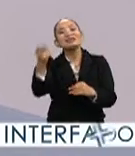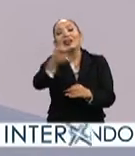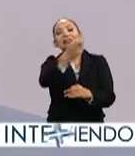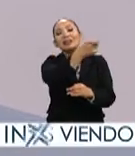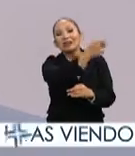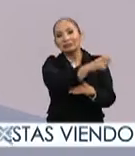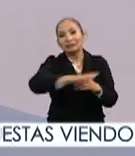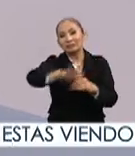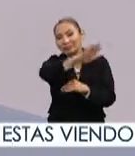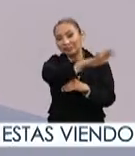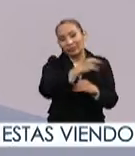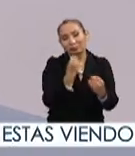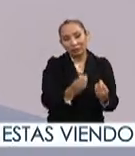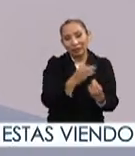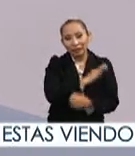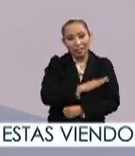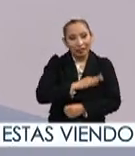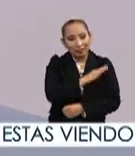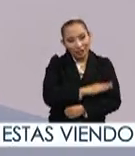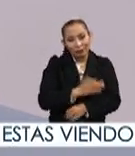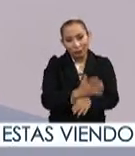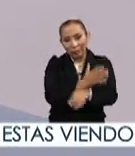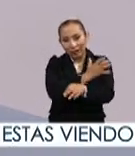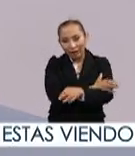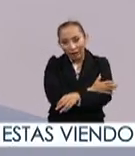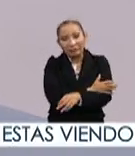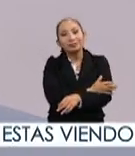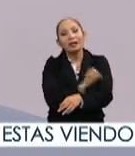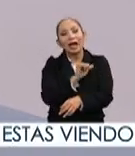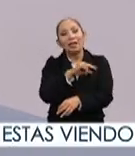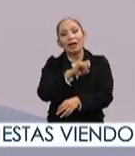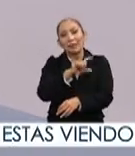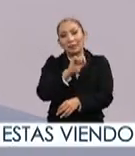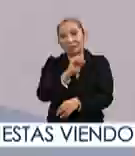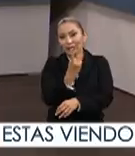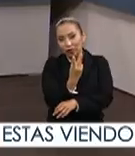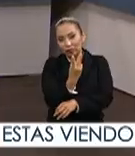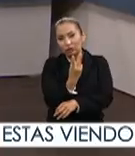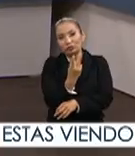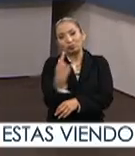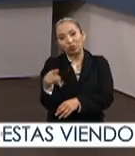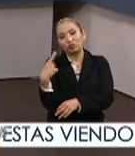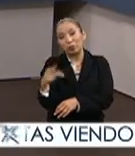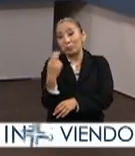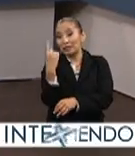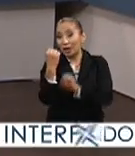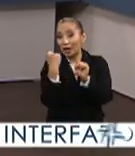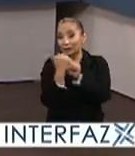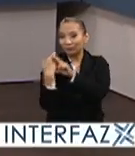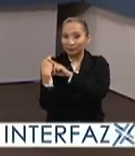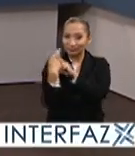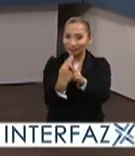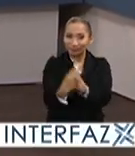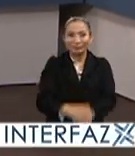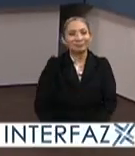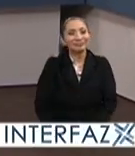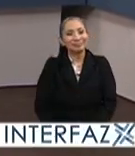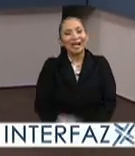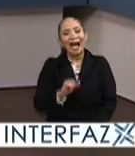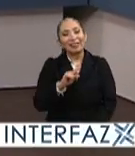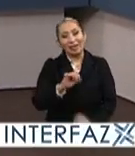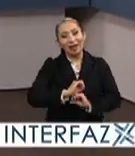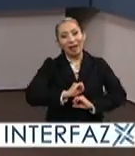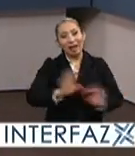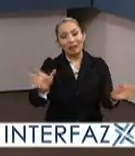sucede en este ámbito. Así que muchísimas felicidades a nuestros compañeros del Canal 22 por su 25 aniversario. Así es, Ana Cristina, y